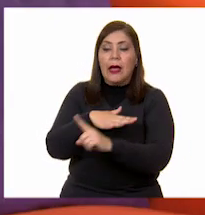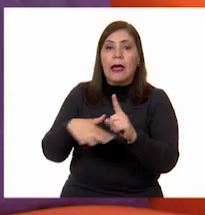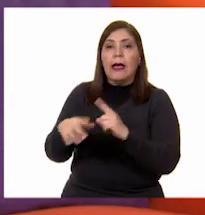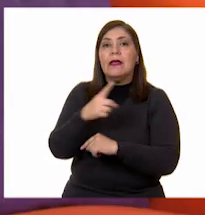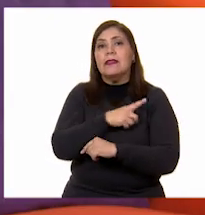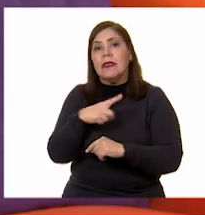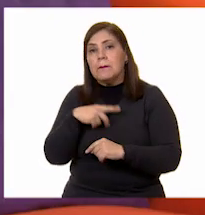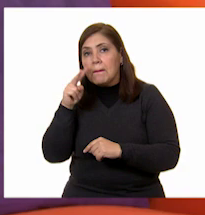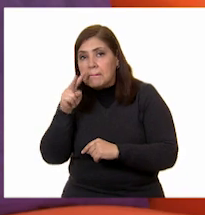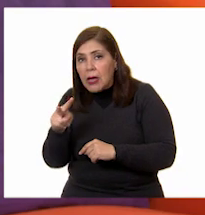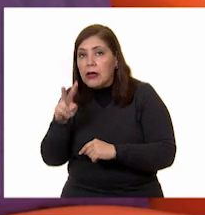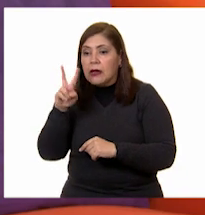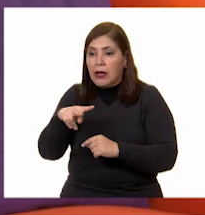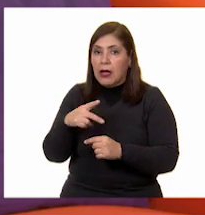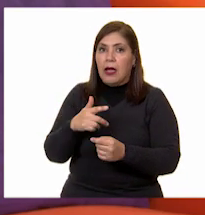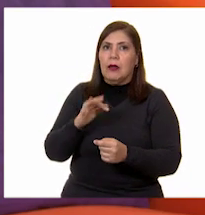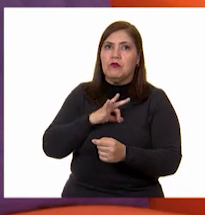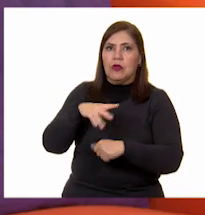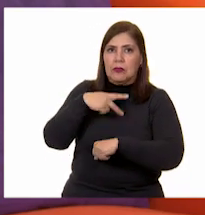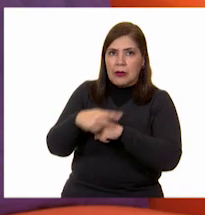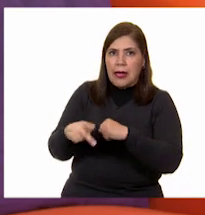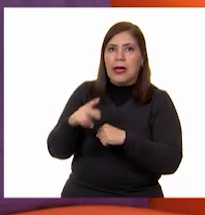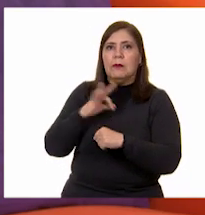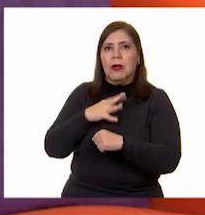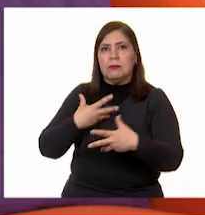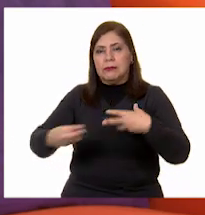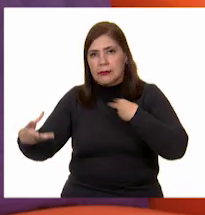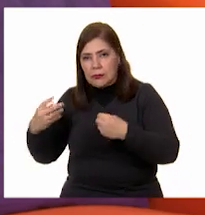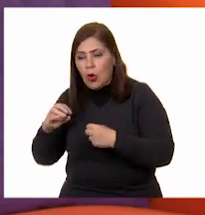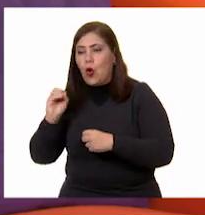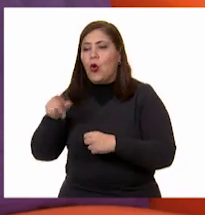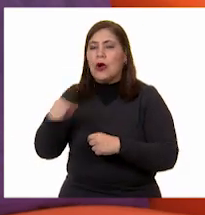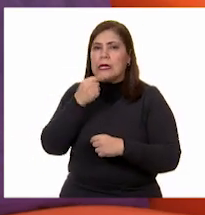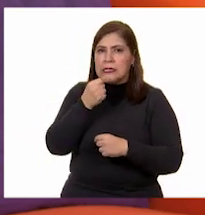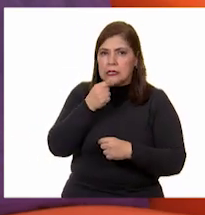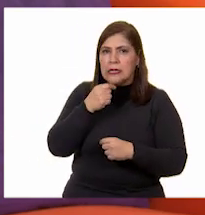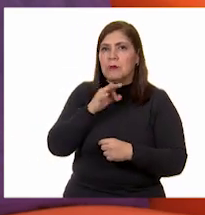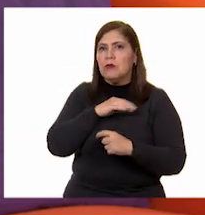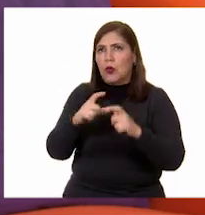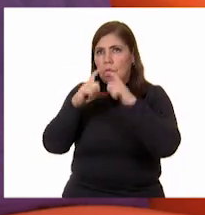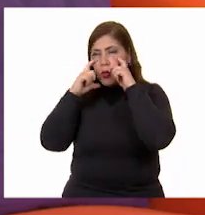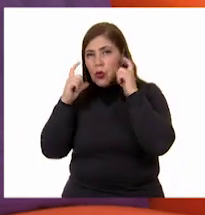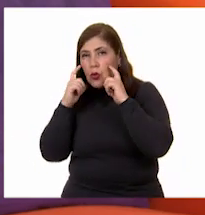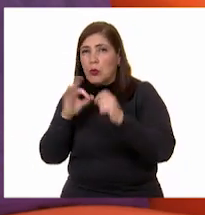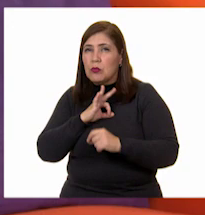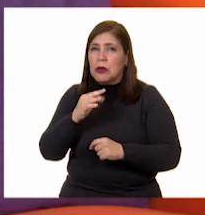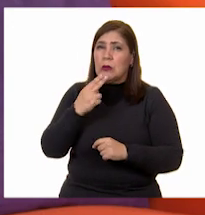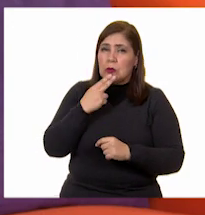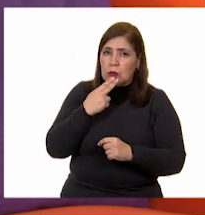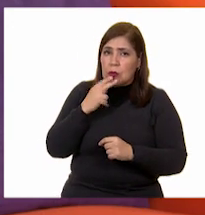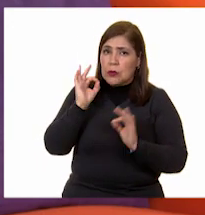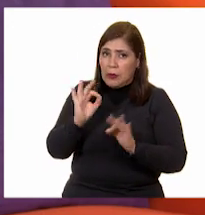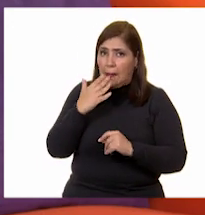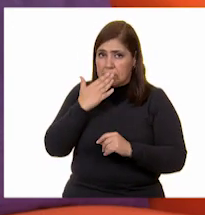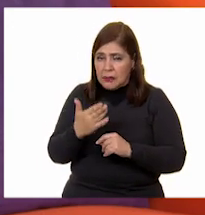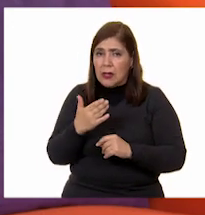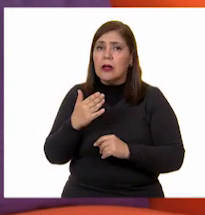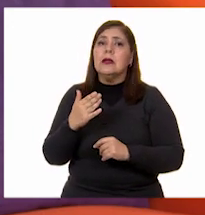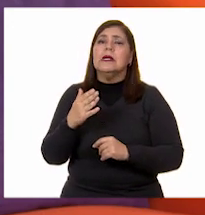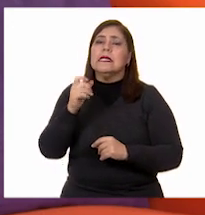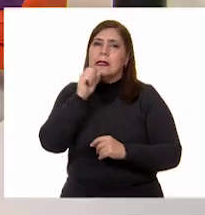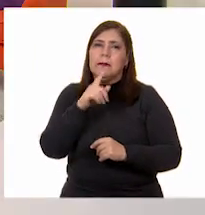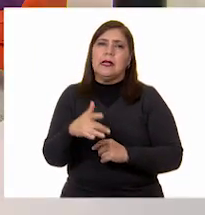riesgo de contagio sea alto, la capacidad de la niña o el niño para utilizar el cubrebocas de forma correcta y